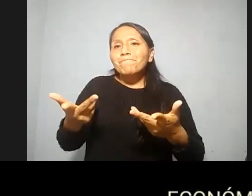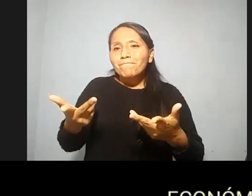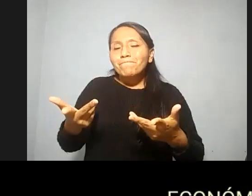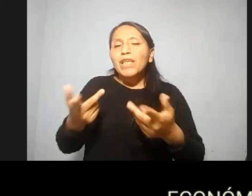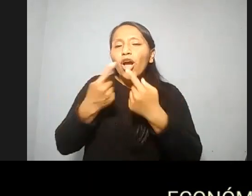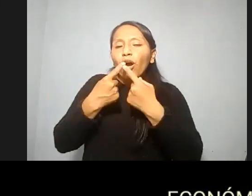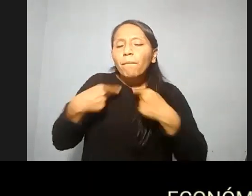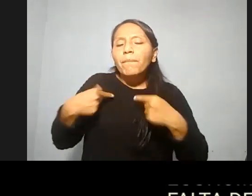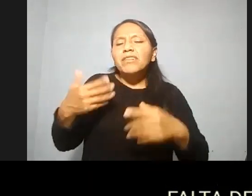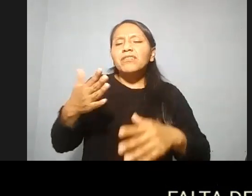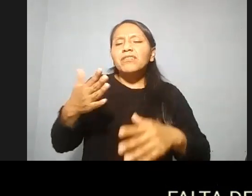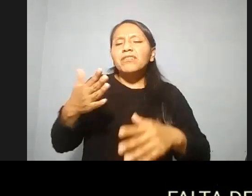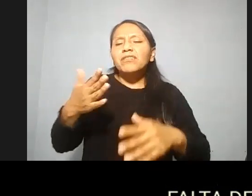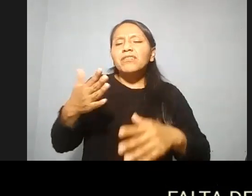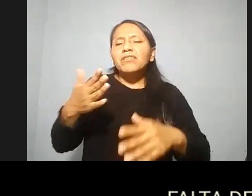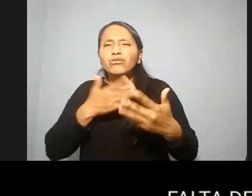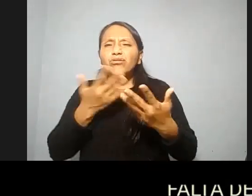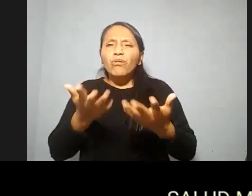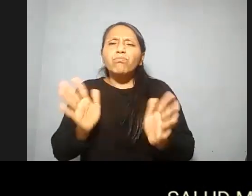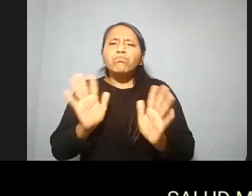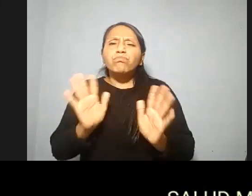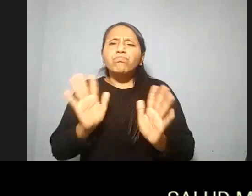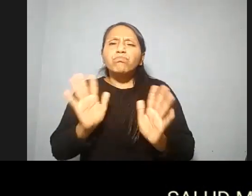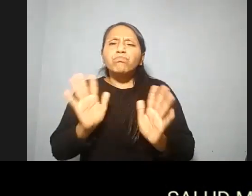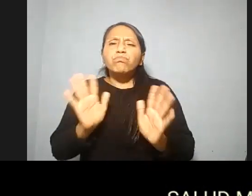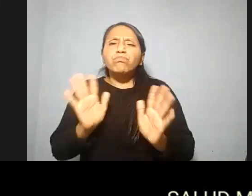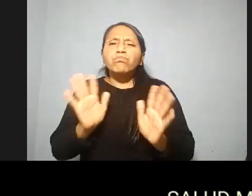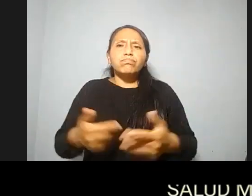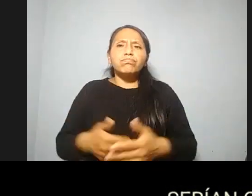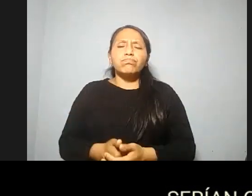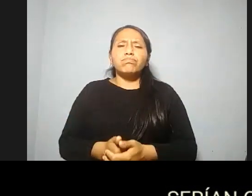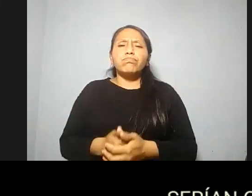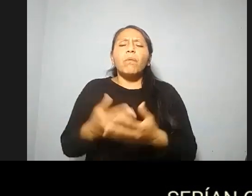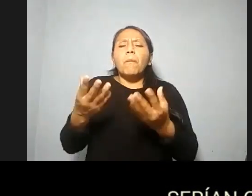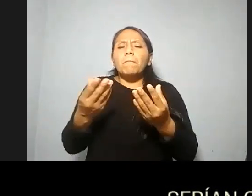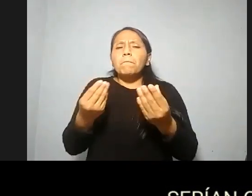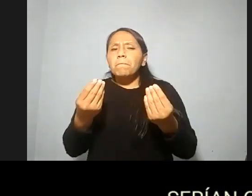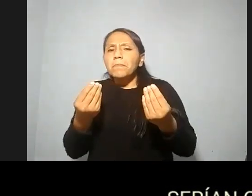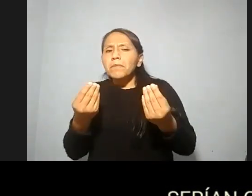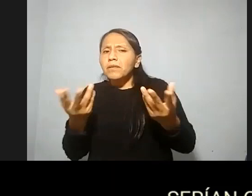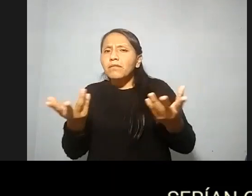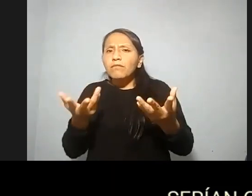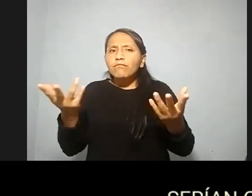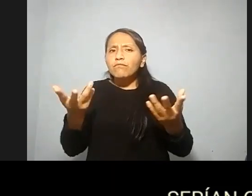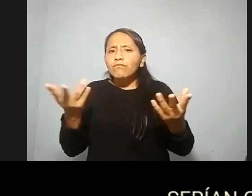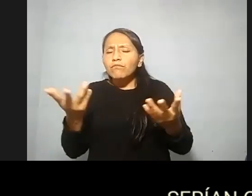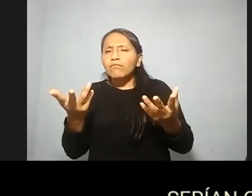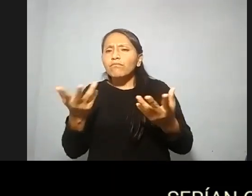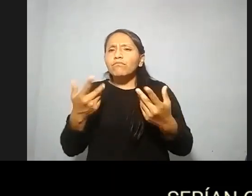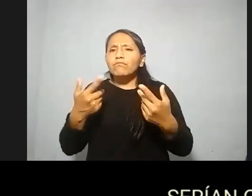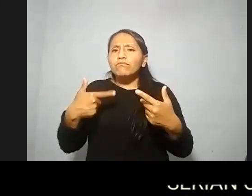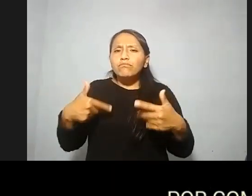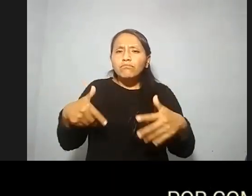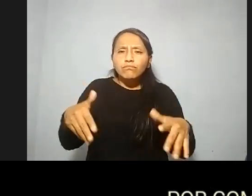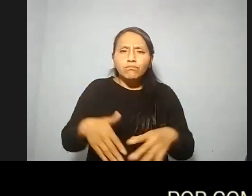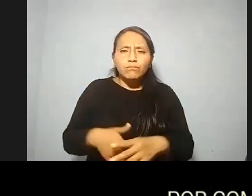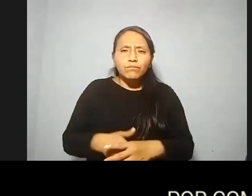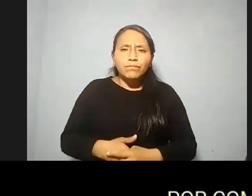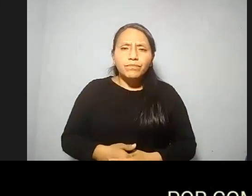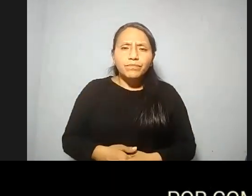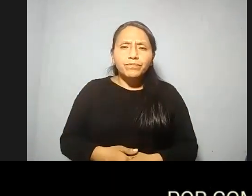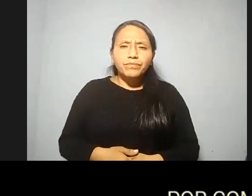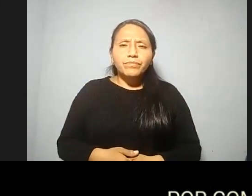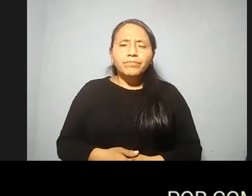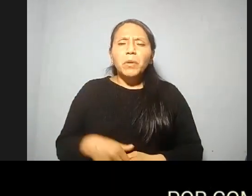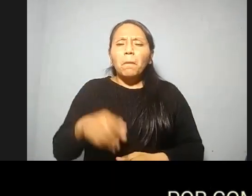compasión o bien como consecuencia del temor o peligrosa. Esto, a